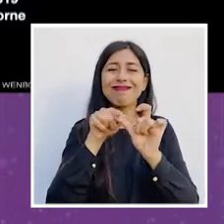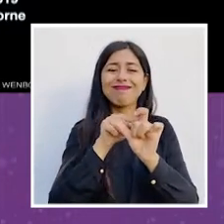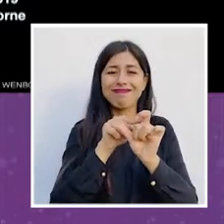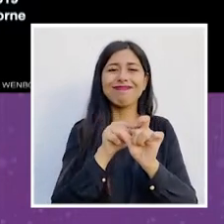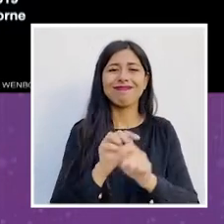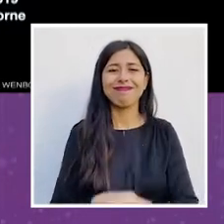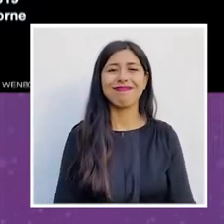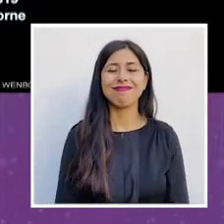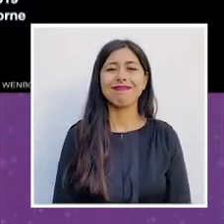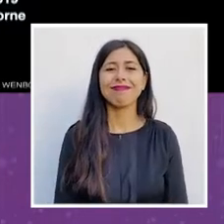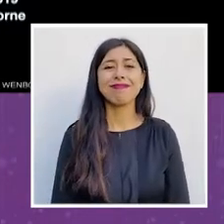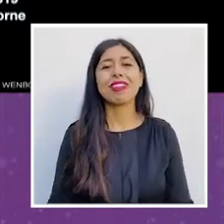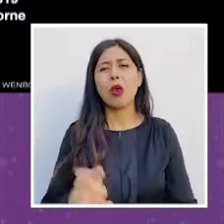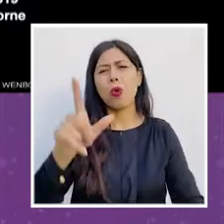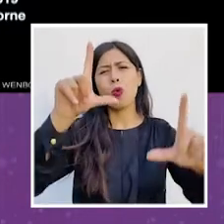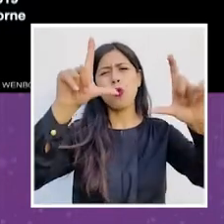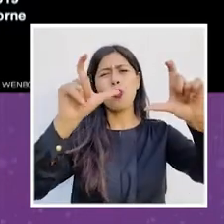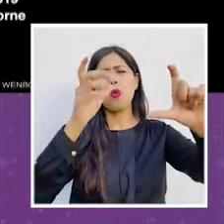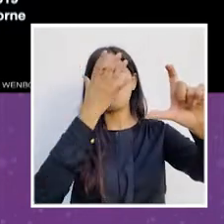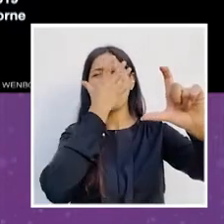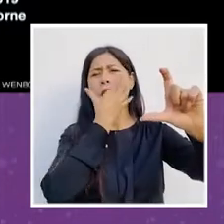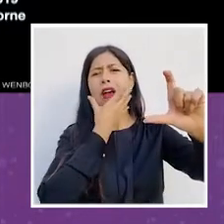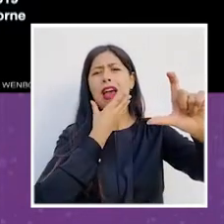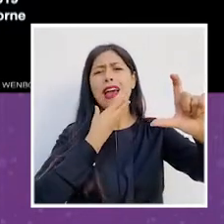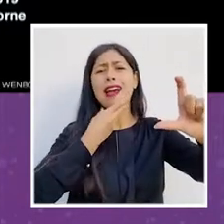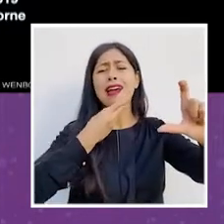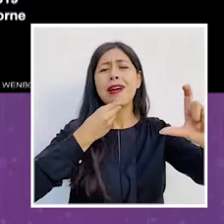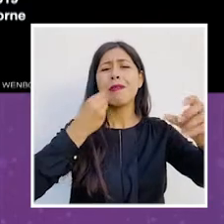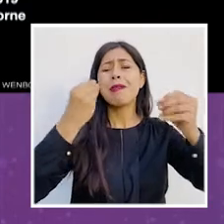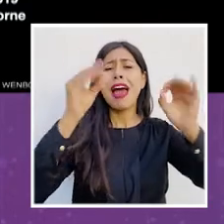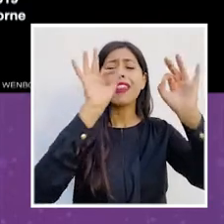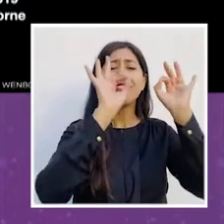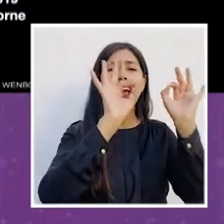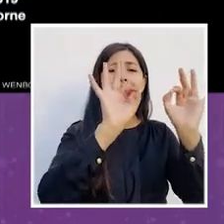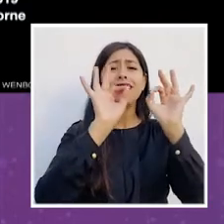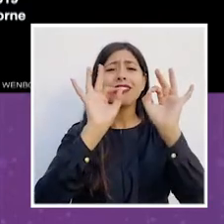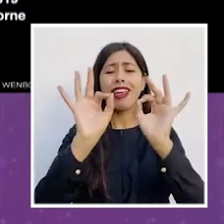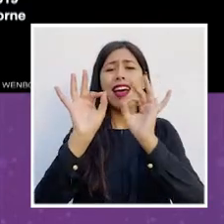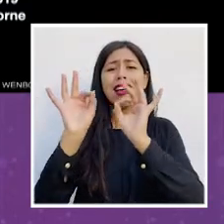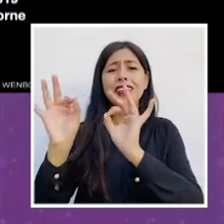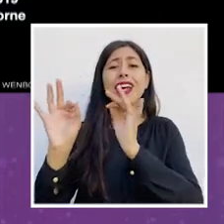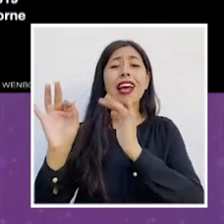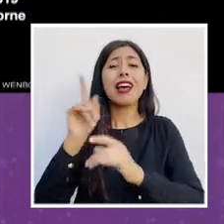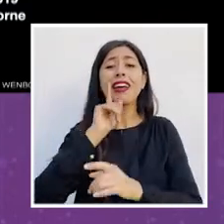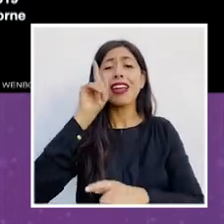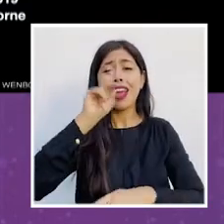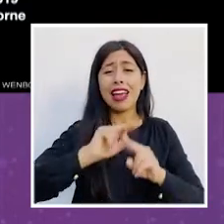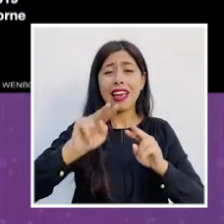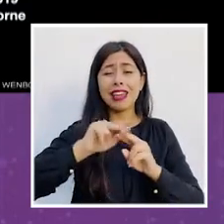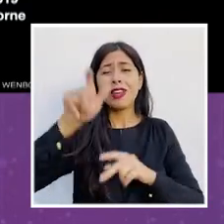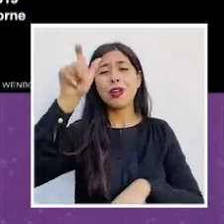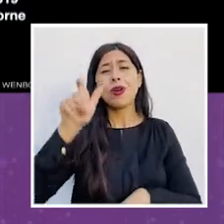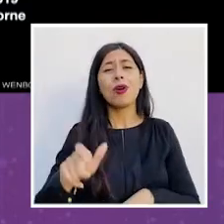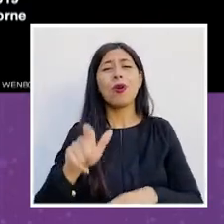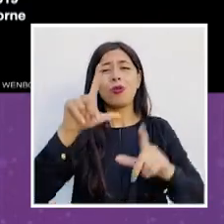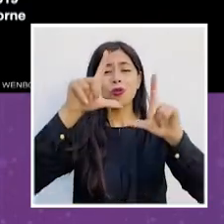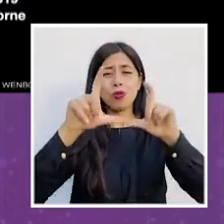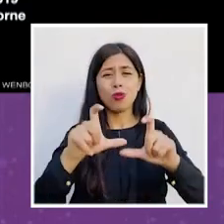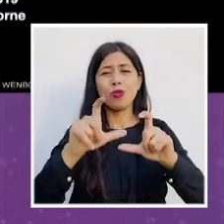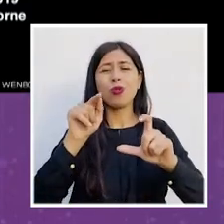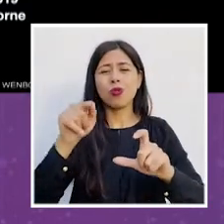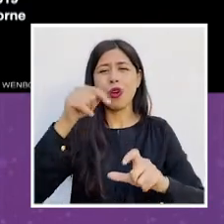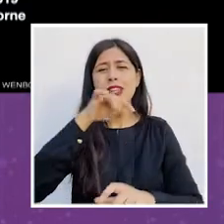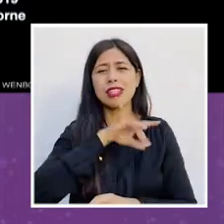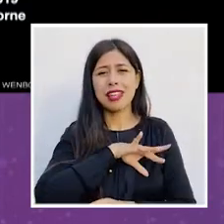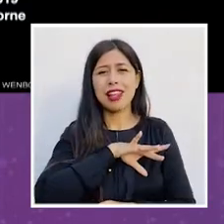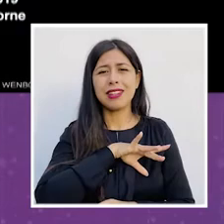base de la corona. Es una fotografía espectacular, llena de detalles, tomada por un gran fotógrafo chileno,